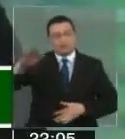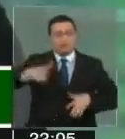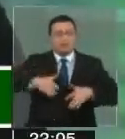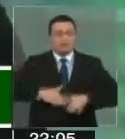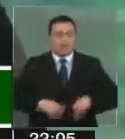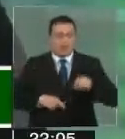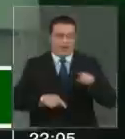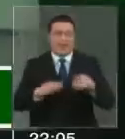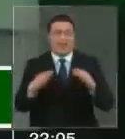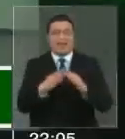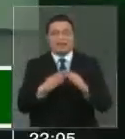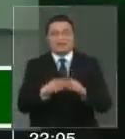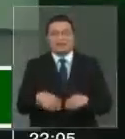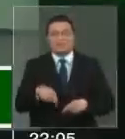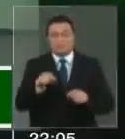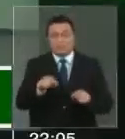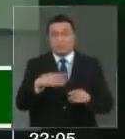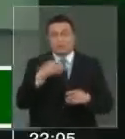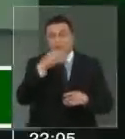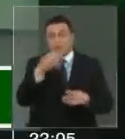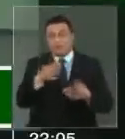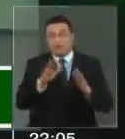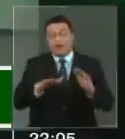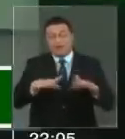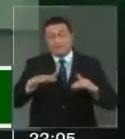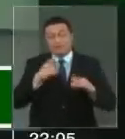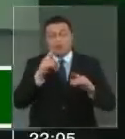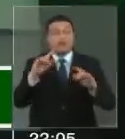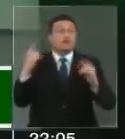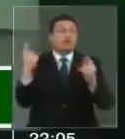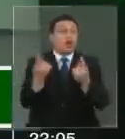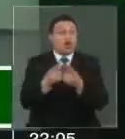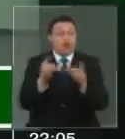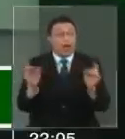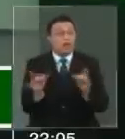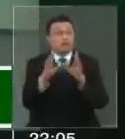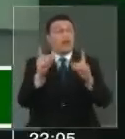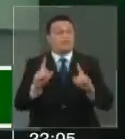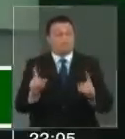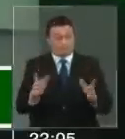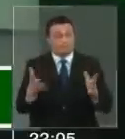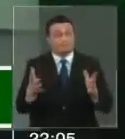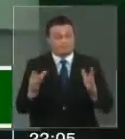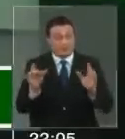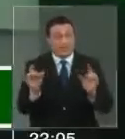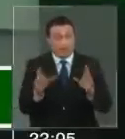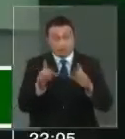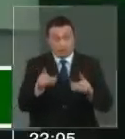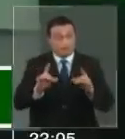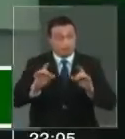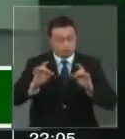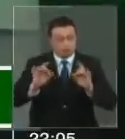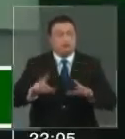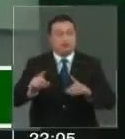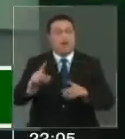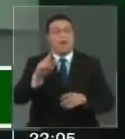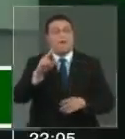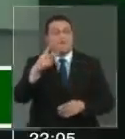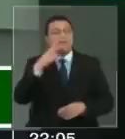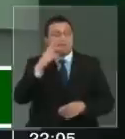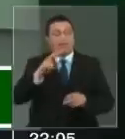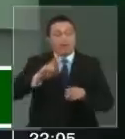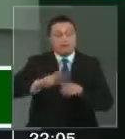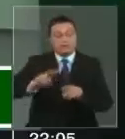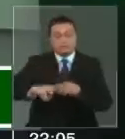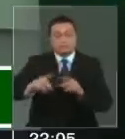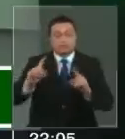nada, que la tesis que sustentamos también acá, que nada es casual. Y por eso te pregunto, porque de alguna manera, como la vida nos va